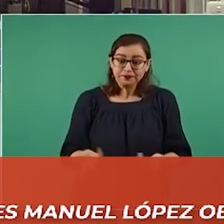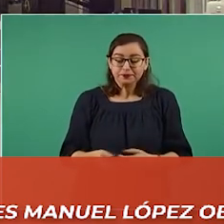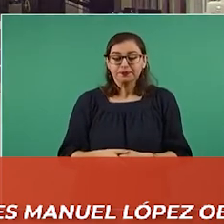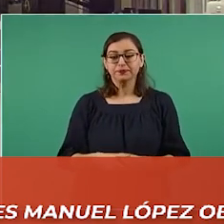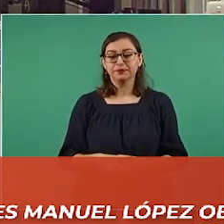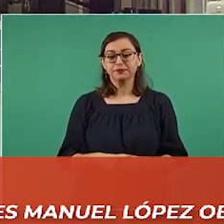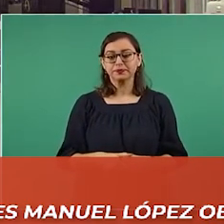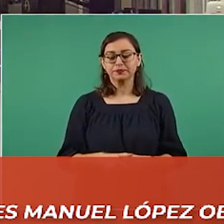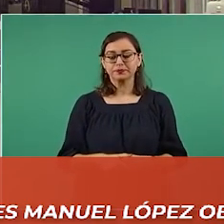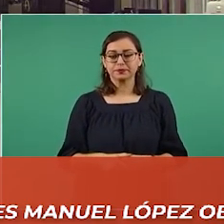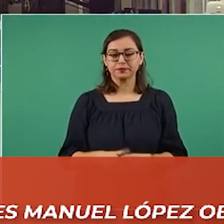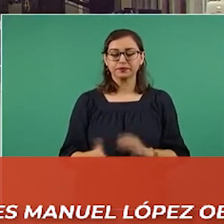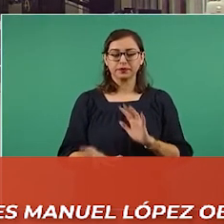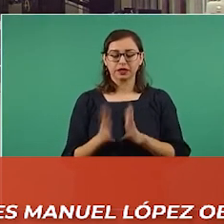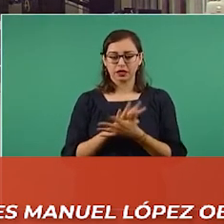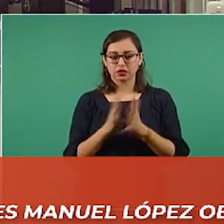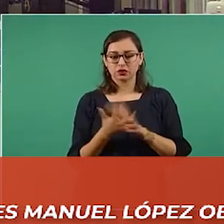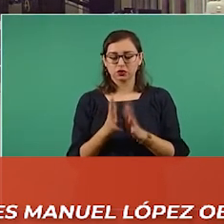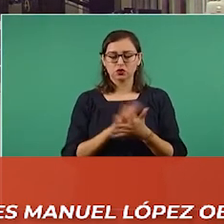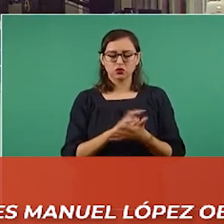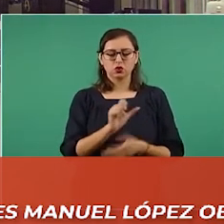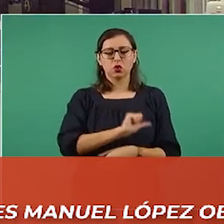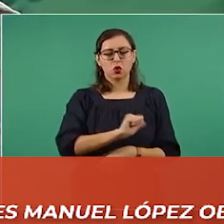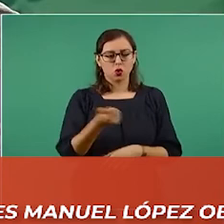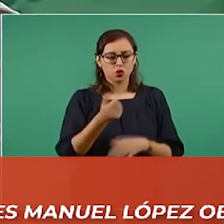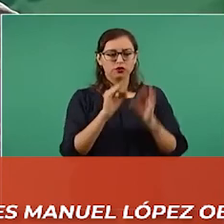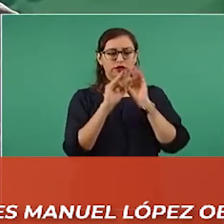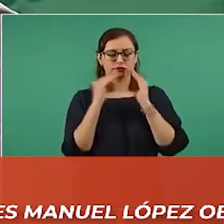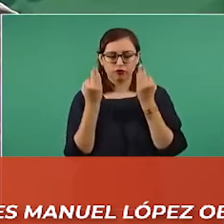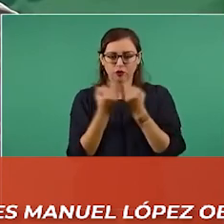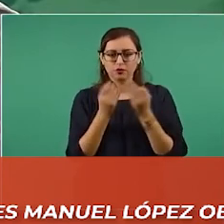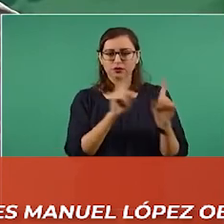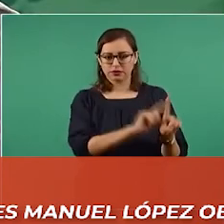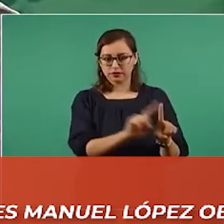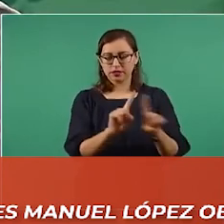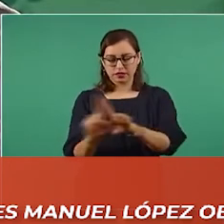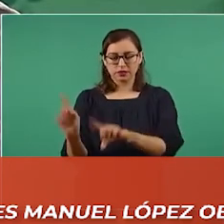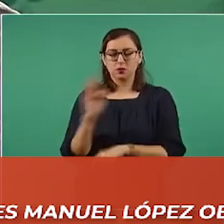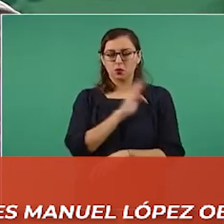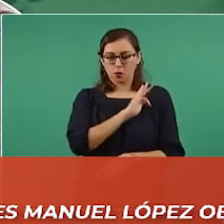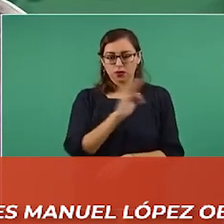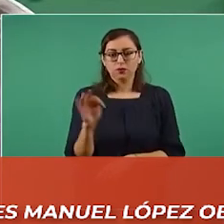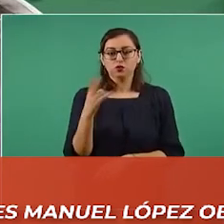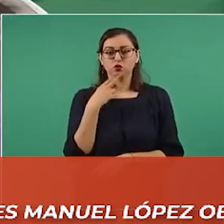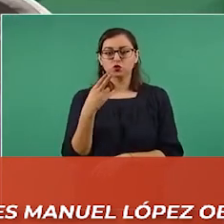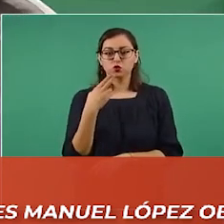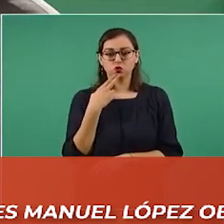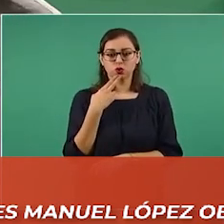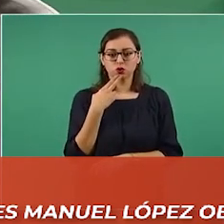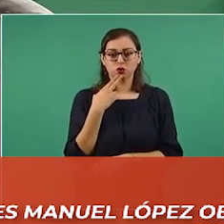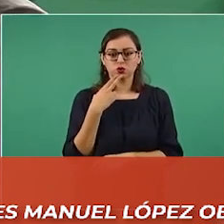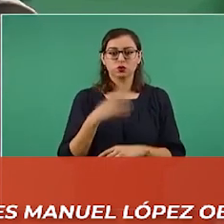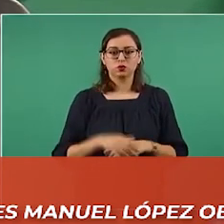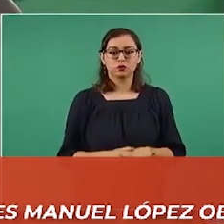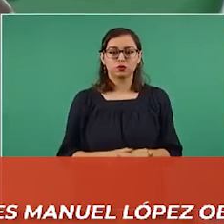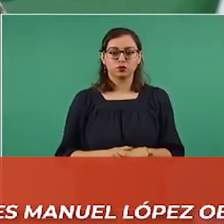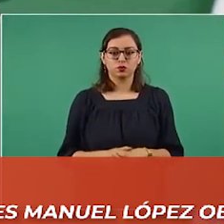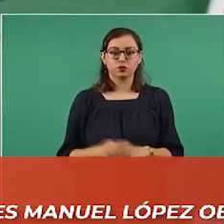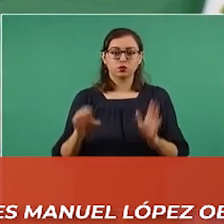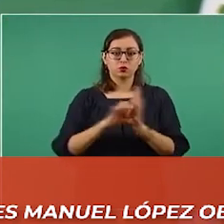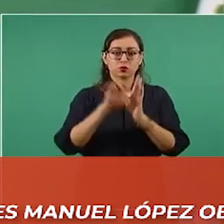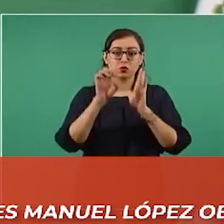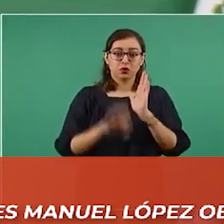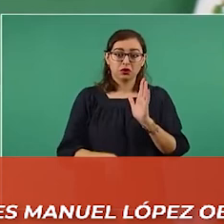en el caso de la tortilla hay otros mecanismos que pueden utilizarse. Por ejemplo, abrir la